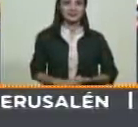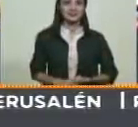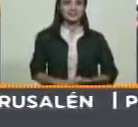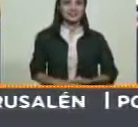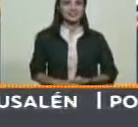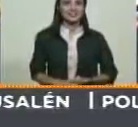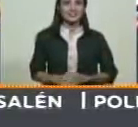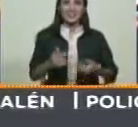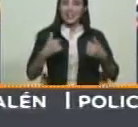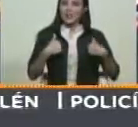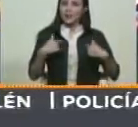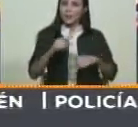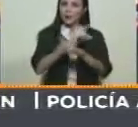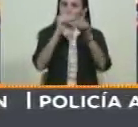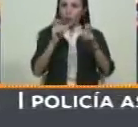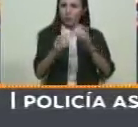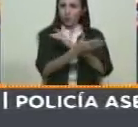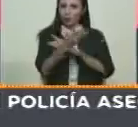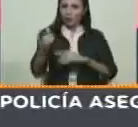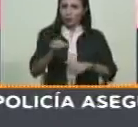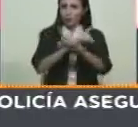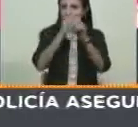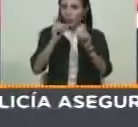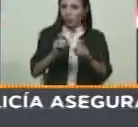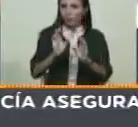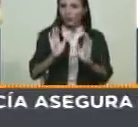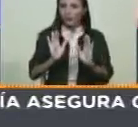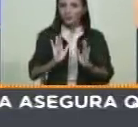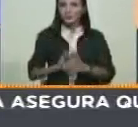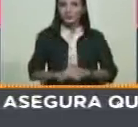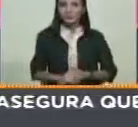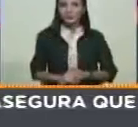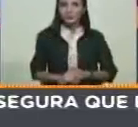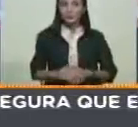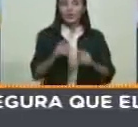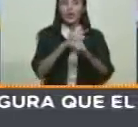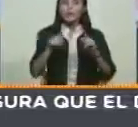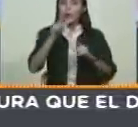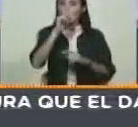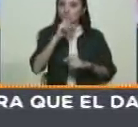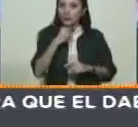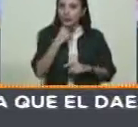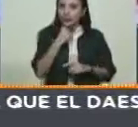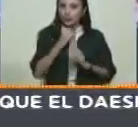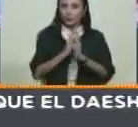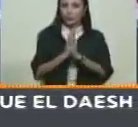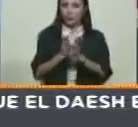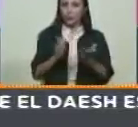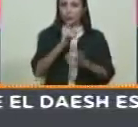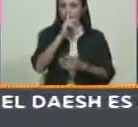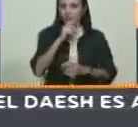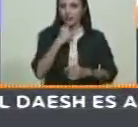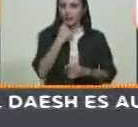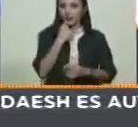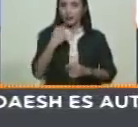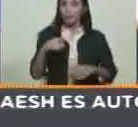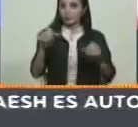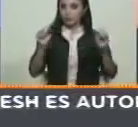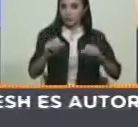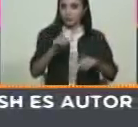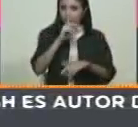yo le voy a hacer una pregunta como quien no quiere la cosa pero por favor me guarda en secreto me van a guardar